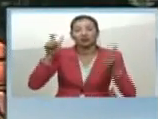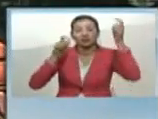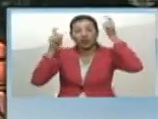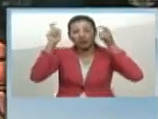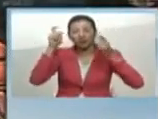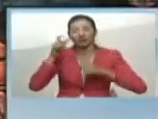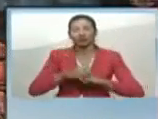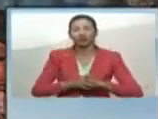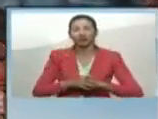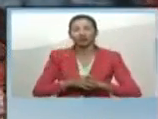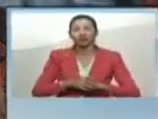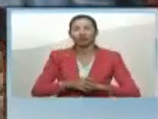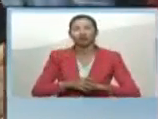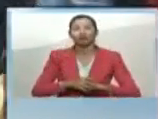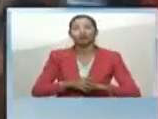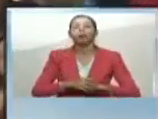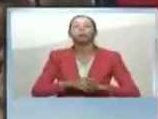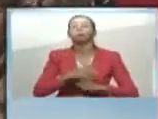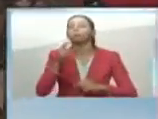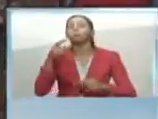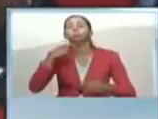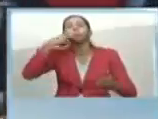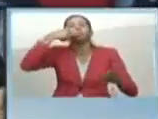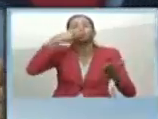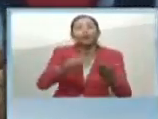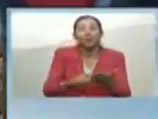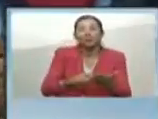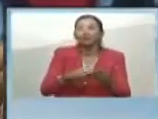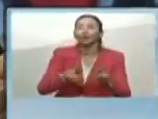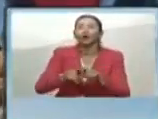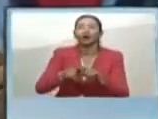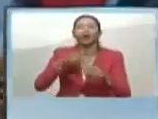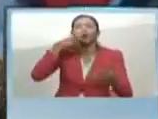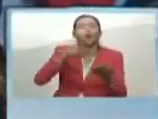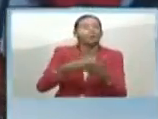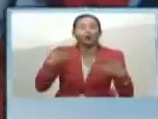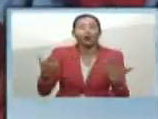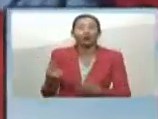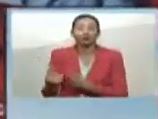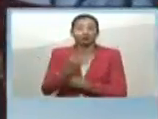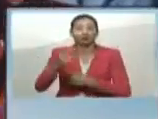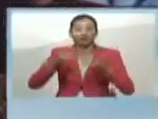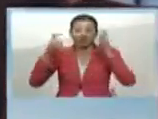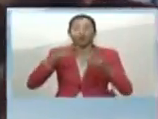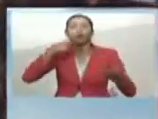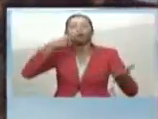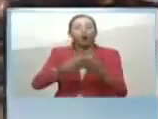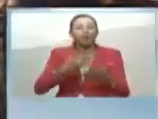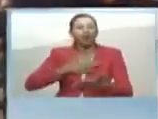nos bautizó como los árboles del saber y que aquí los tiene usted hoy.